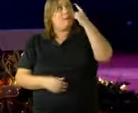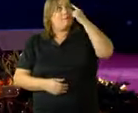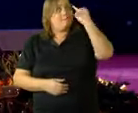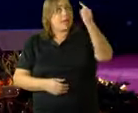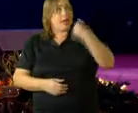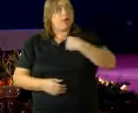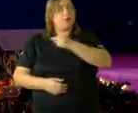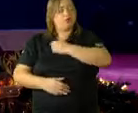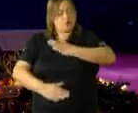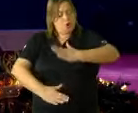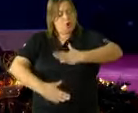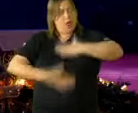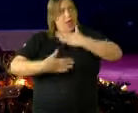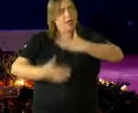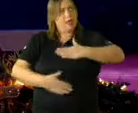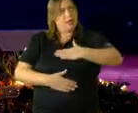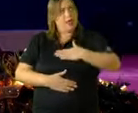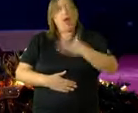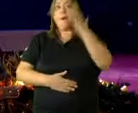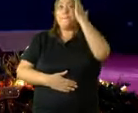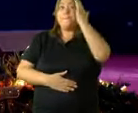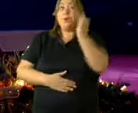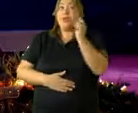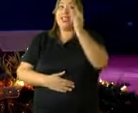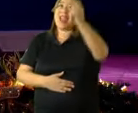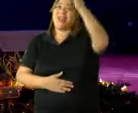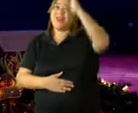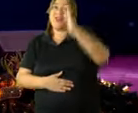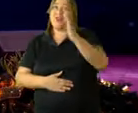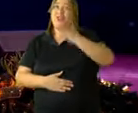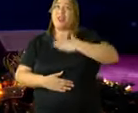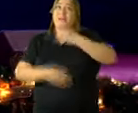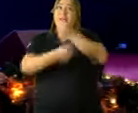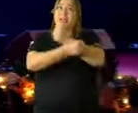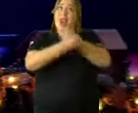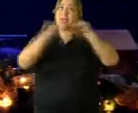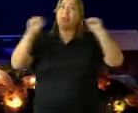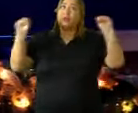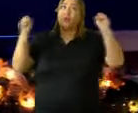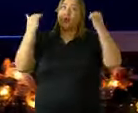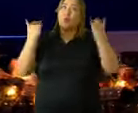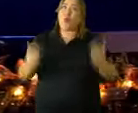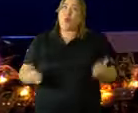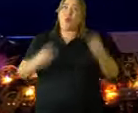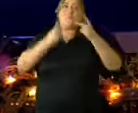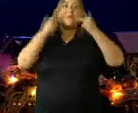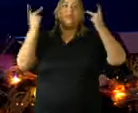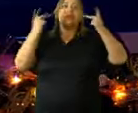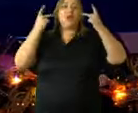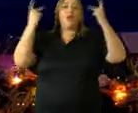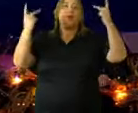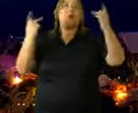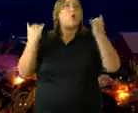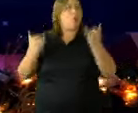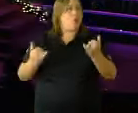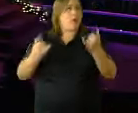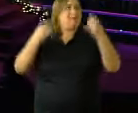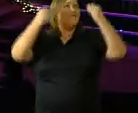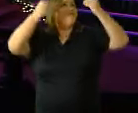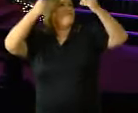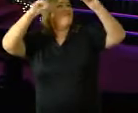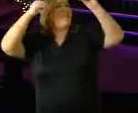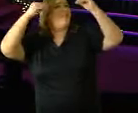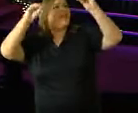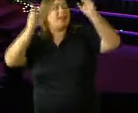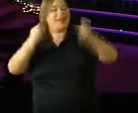y me voy a gozar en el Dios de mi salvación. Hoy me espera una grande victoria. Los que venden carro, voy a vender carros a todo lo que da.